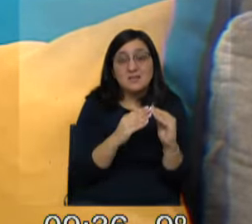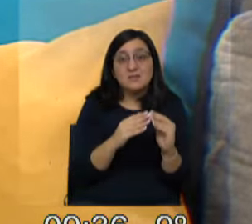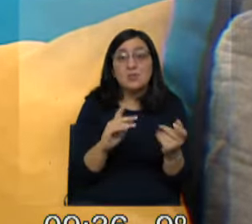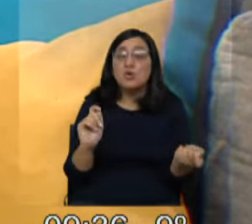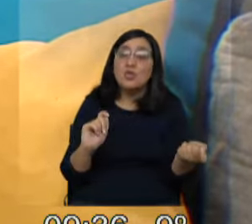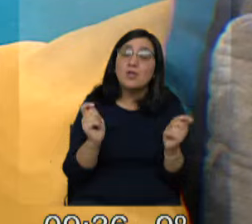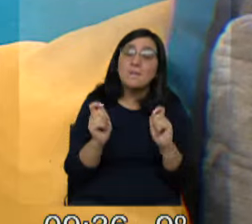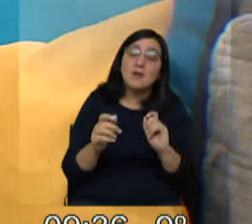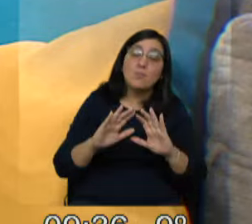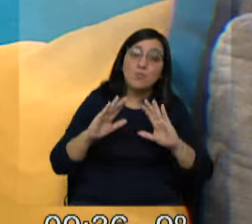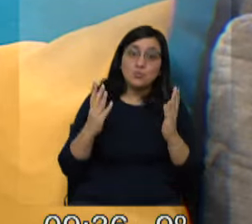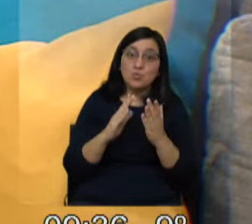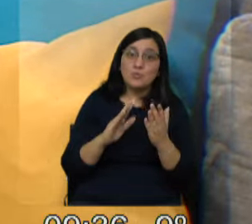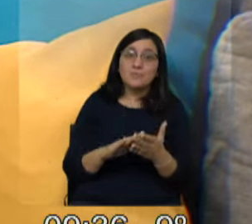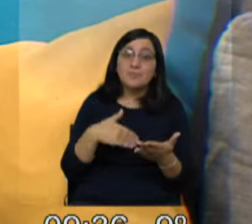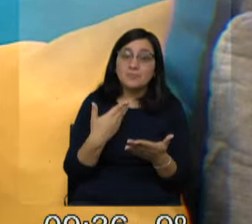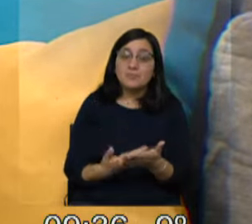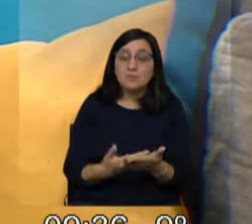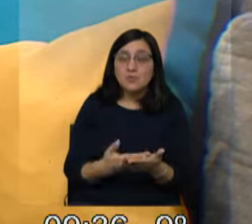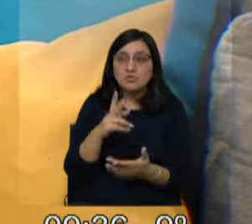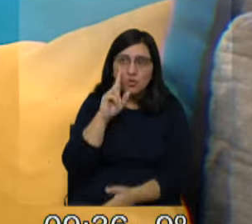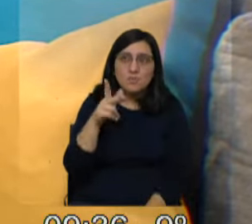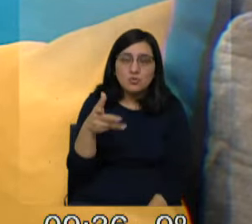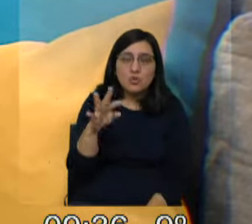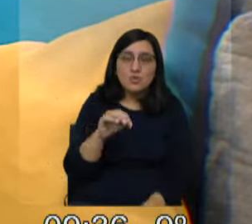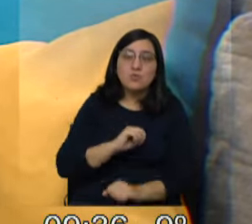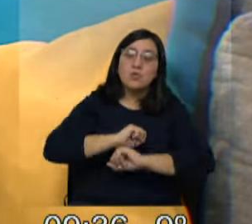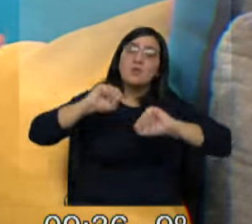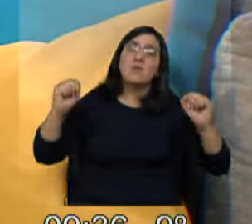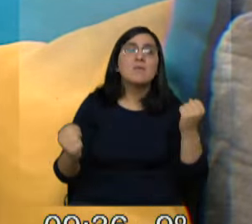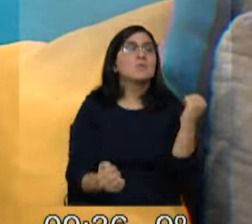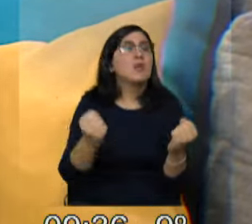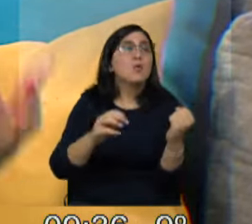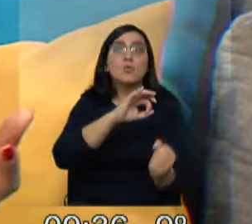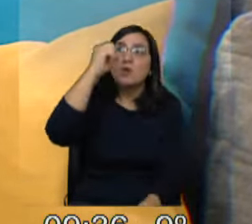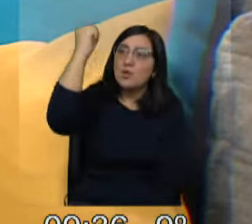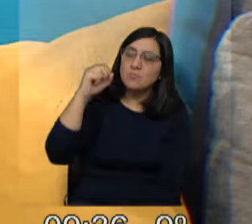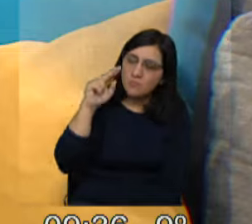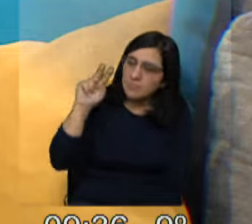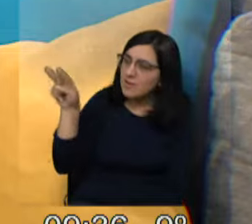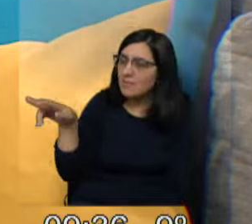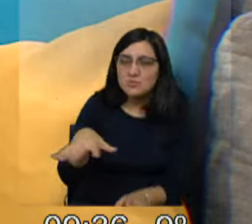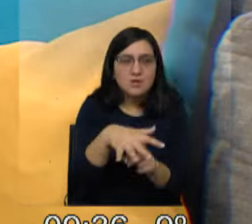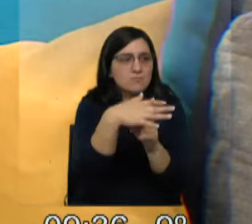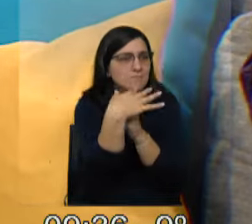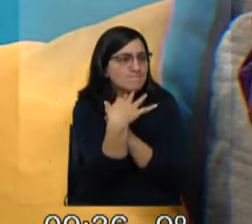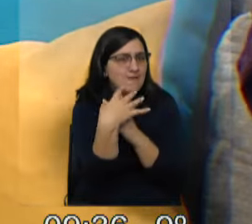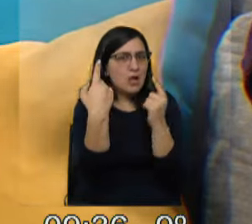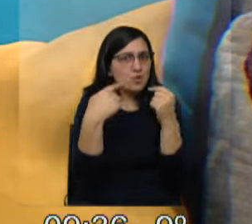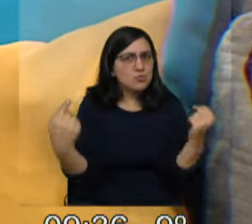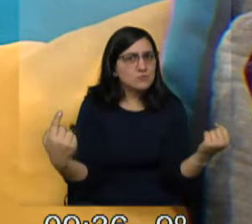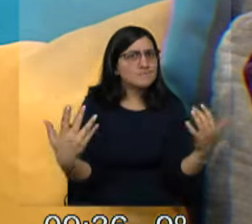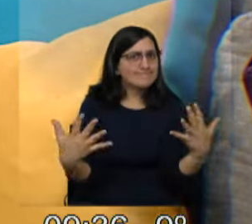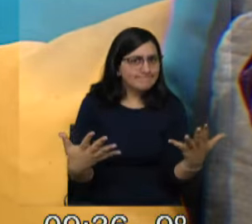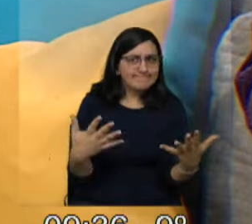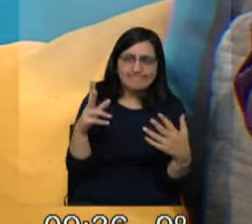Mundo que propone la propuesta de hoy. Es algo que vemos todos los días cuando nos levantamos, vamos en el auto o en el ómnibus y miramos a nuestro alrededor las cosas que están pasando.